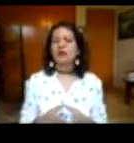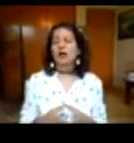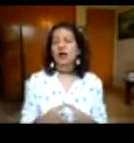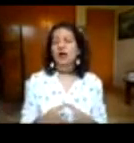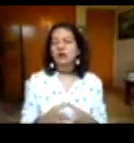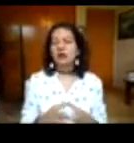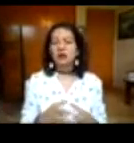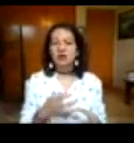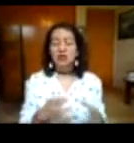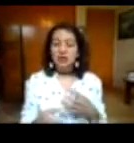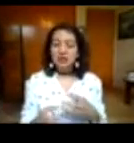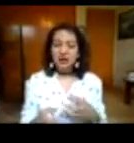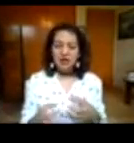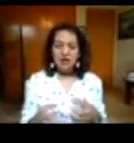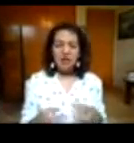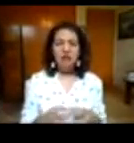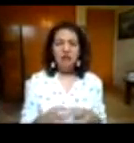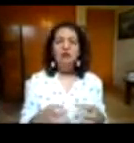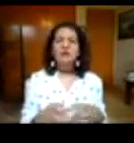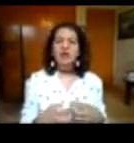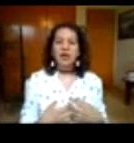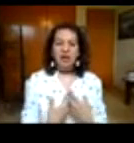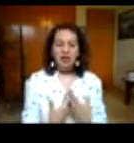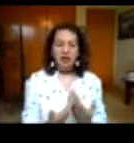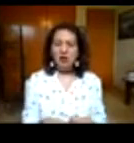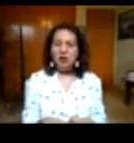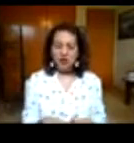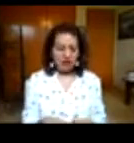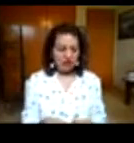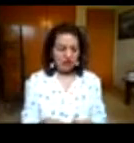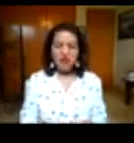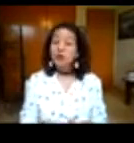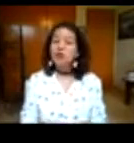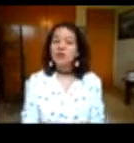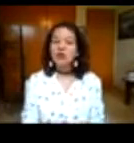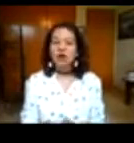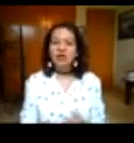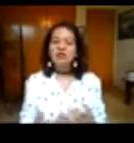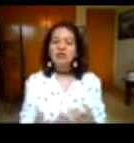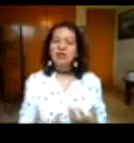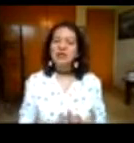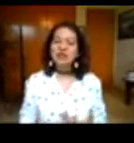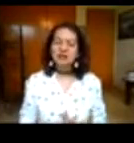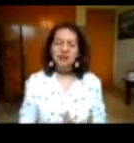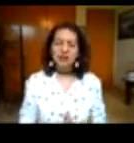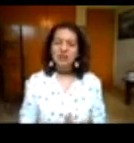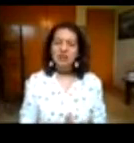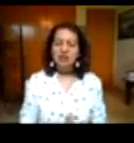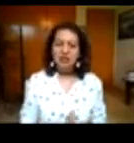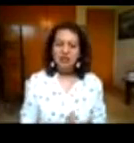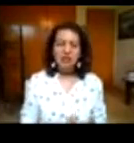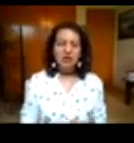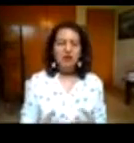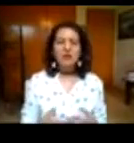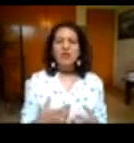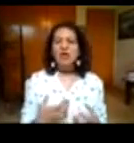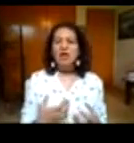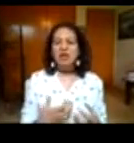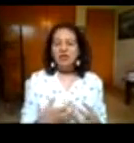estamos trabajando en distanciamiento con sesiones virtuales y en ese